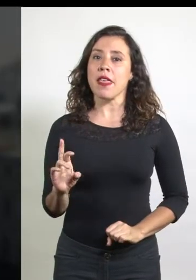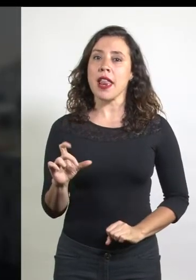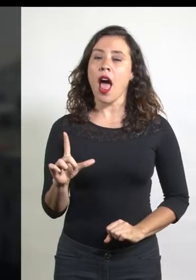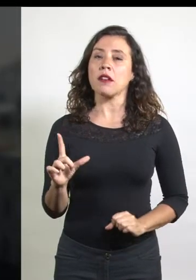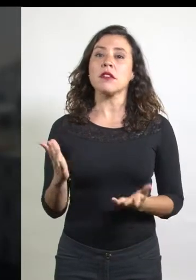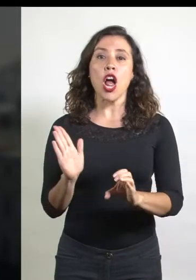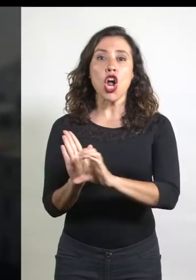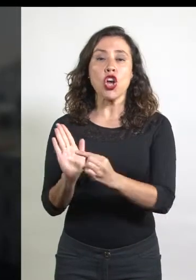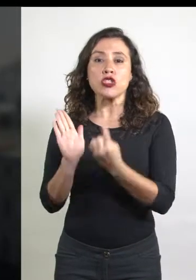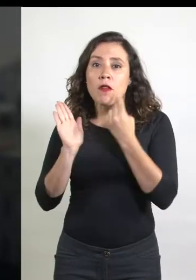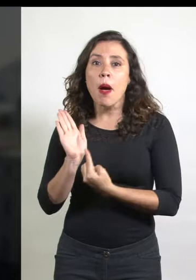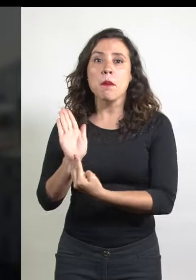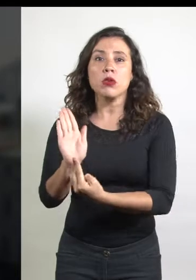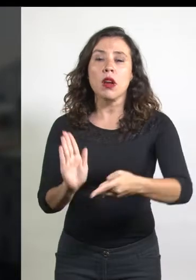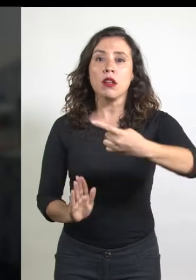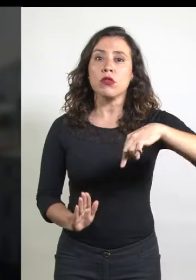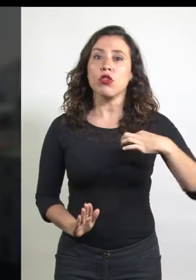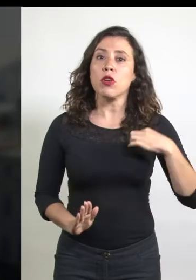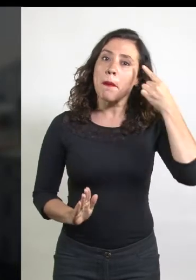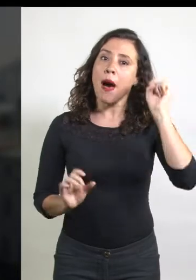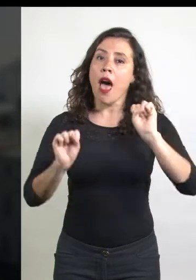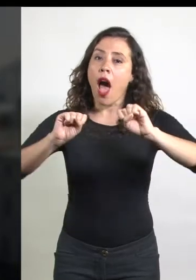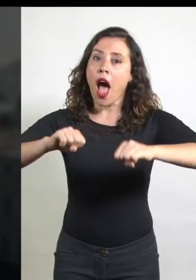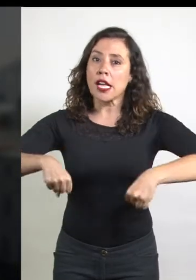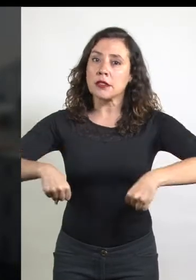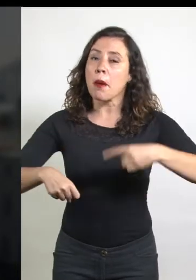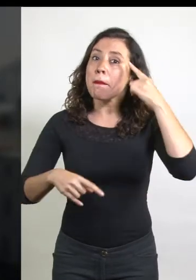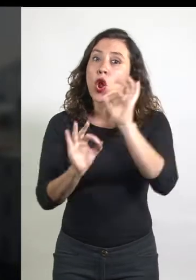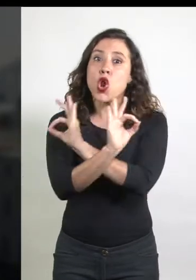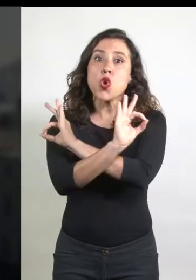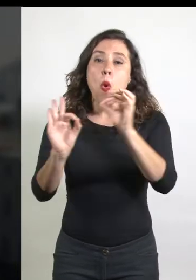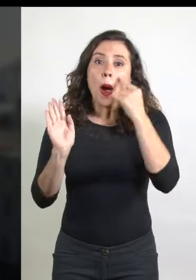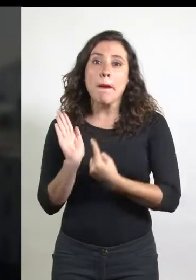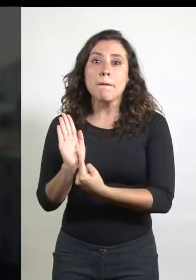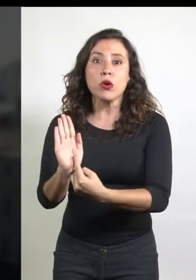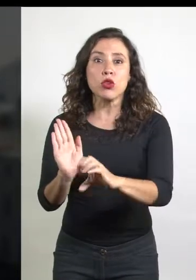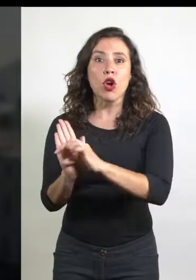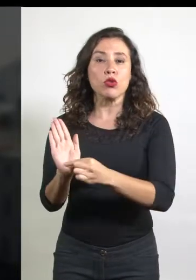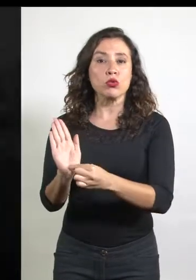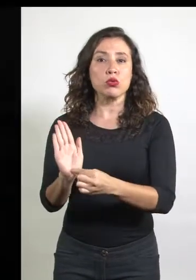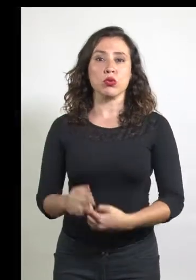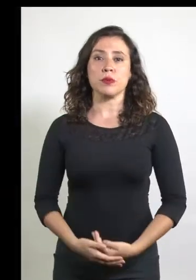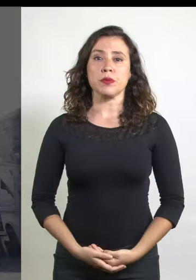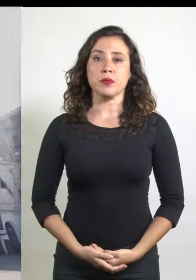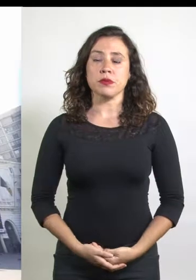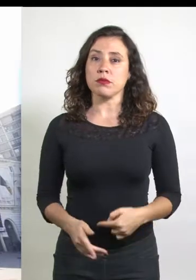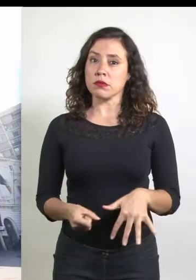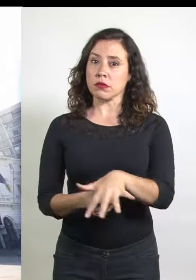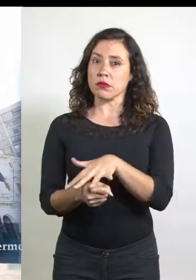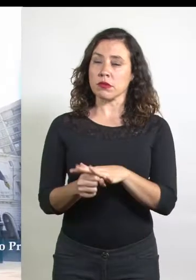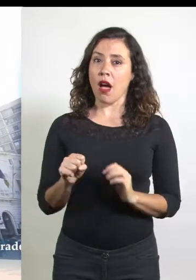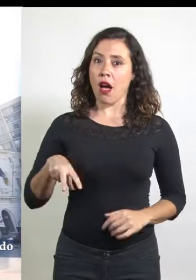cuya constitución se presentará a los pueblos para su aceptación, pero nunca se presentó dicha Carta Magna. En este